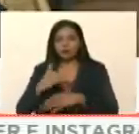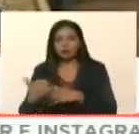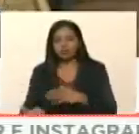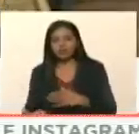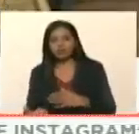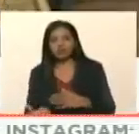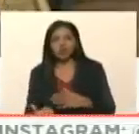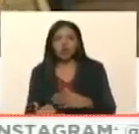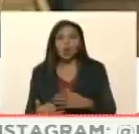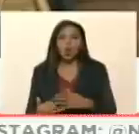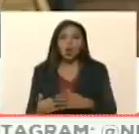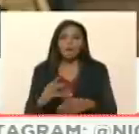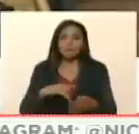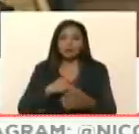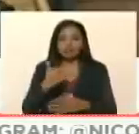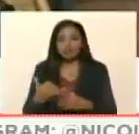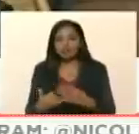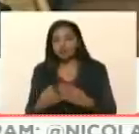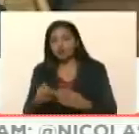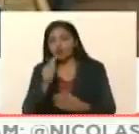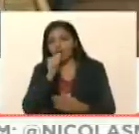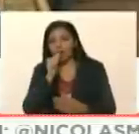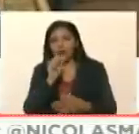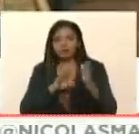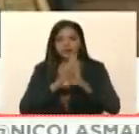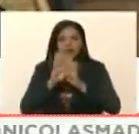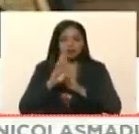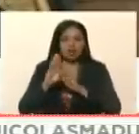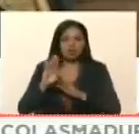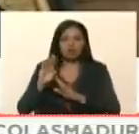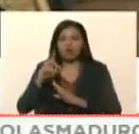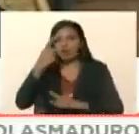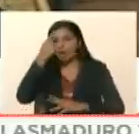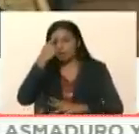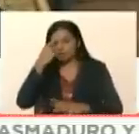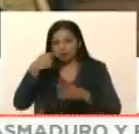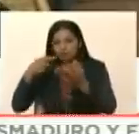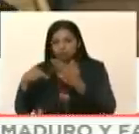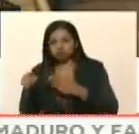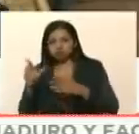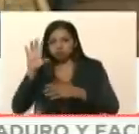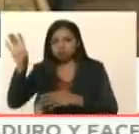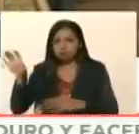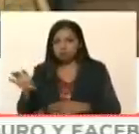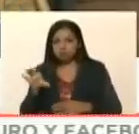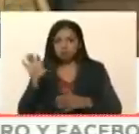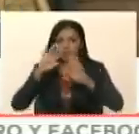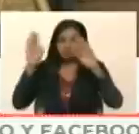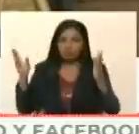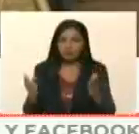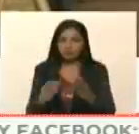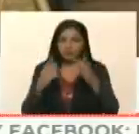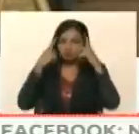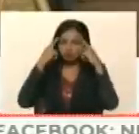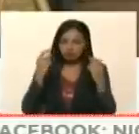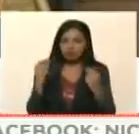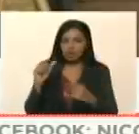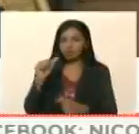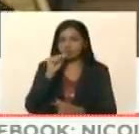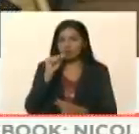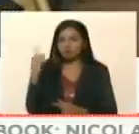agua que han desarrollado en la India y en otros lugares del mundo. Y los expertos de agua que vienen a